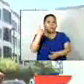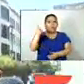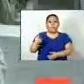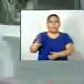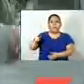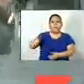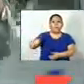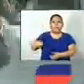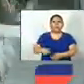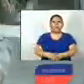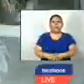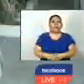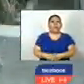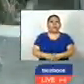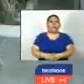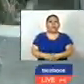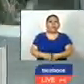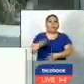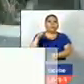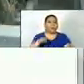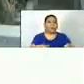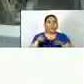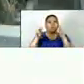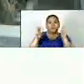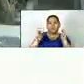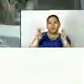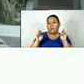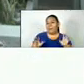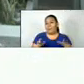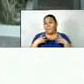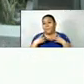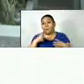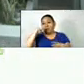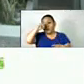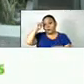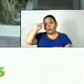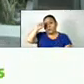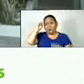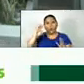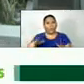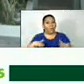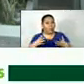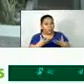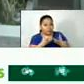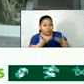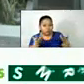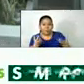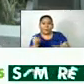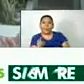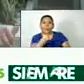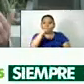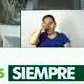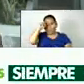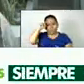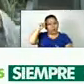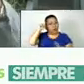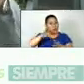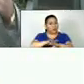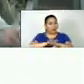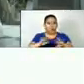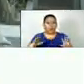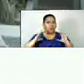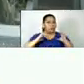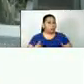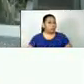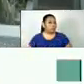magistrado. Y también en este caso se va a inundar porque es mucho mayor todavía la cantidad de funcionarios que no van